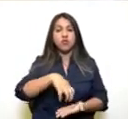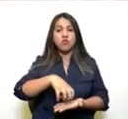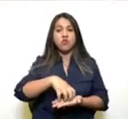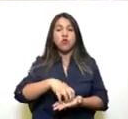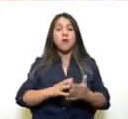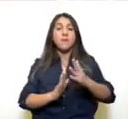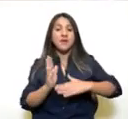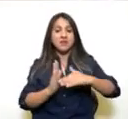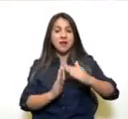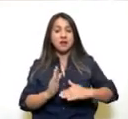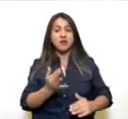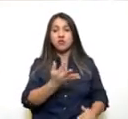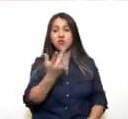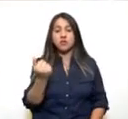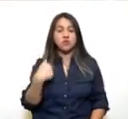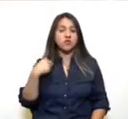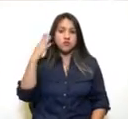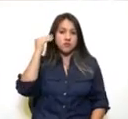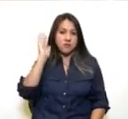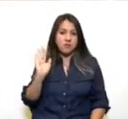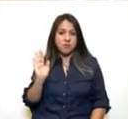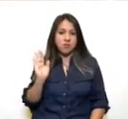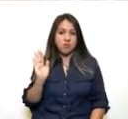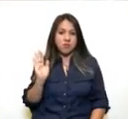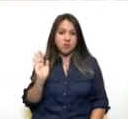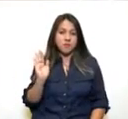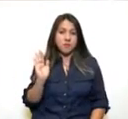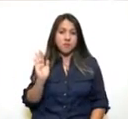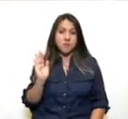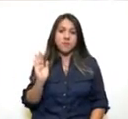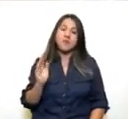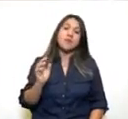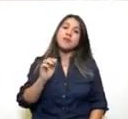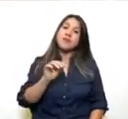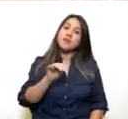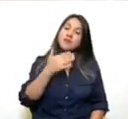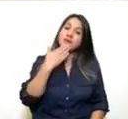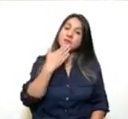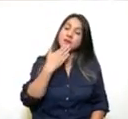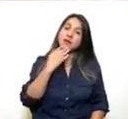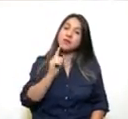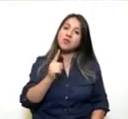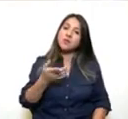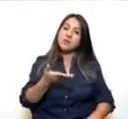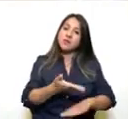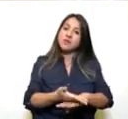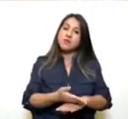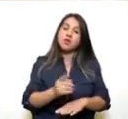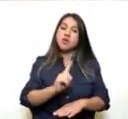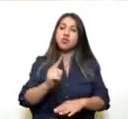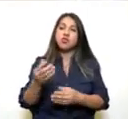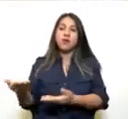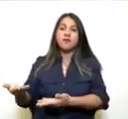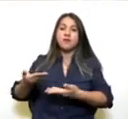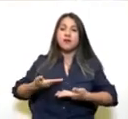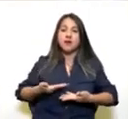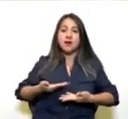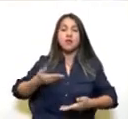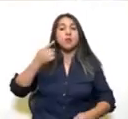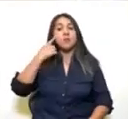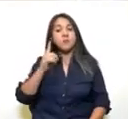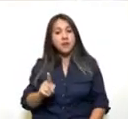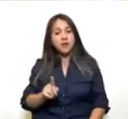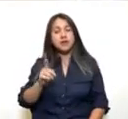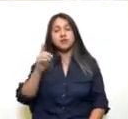las cifras no la sabemos y tampoco la hemos solicitado y tampoco la han entregado pero lo que